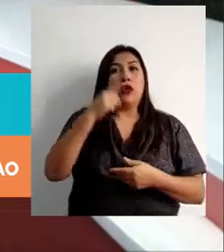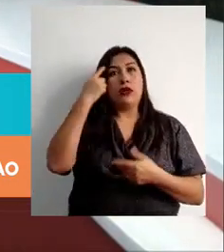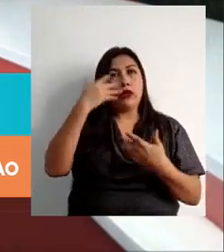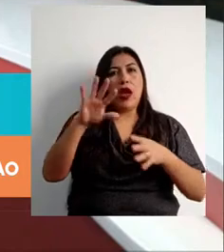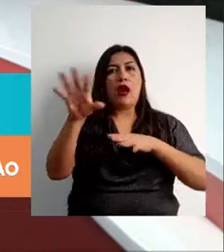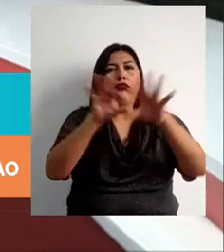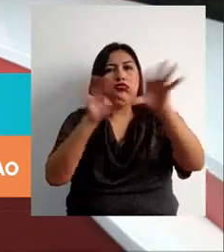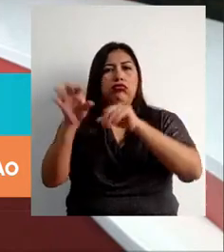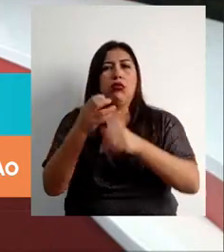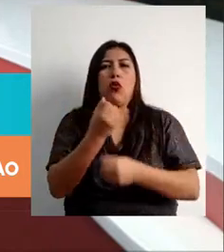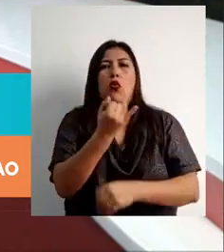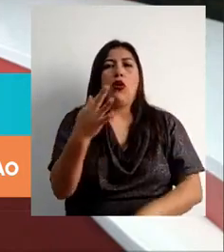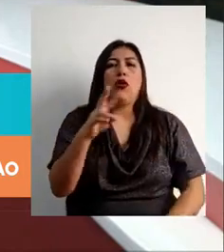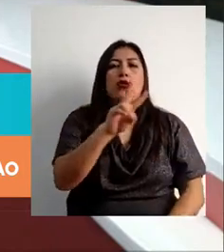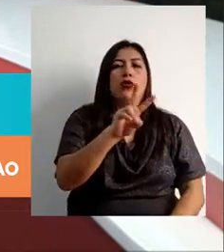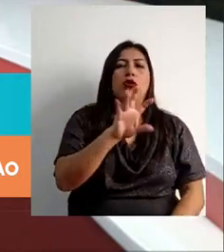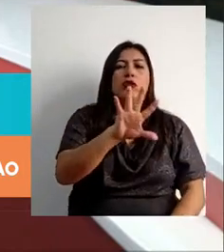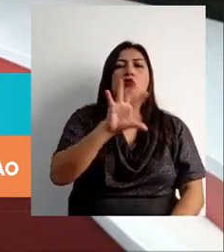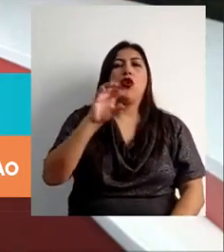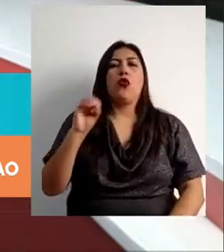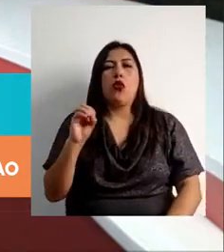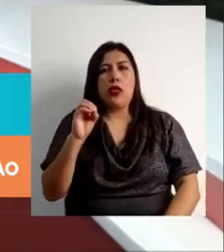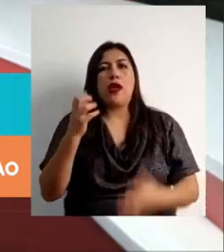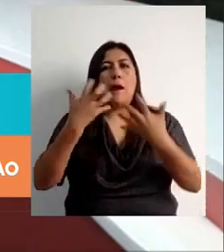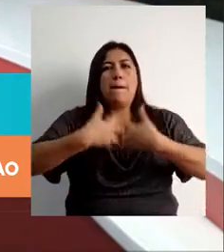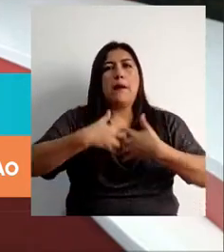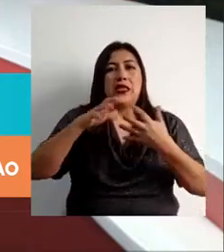de 250 empresas del Callao,